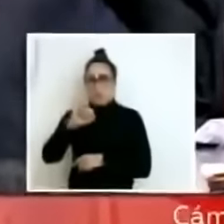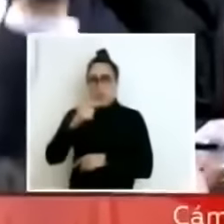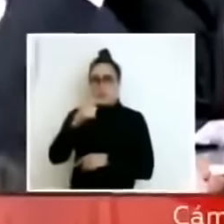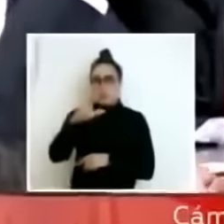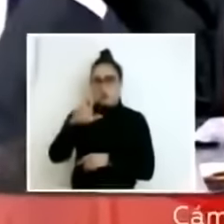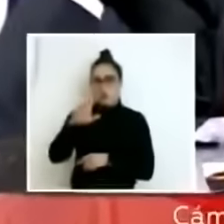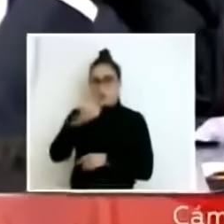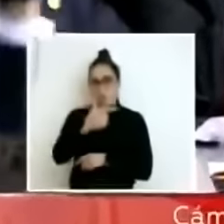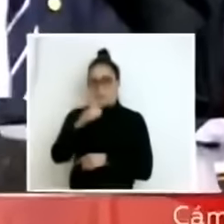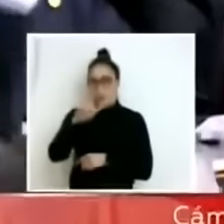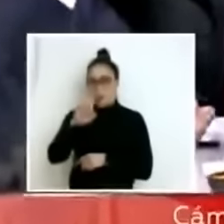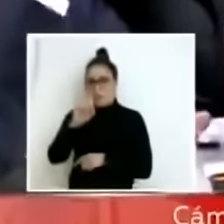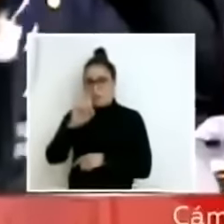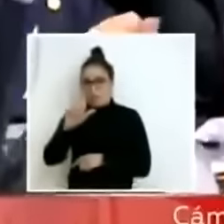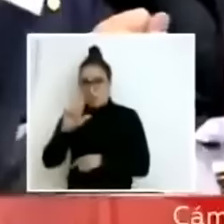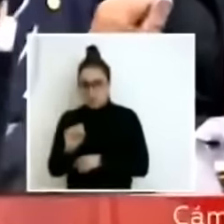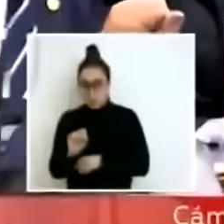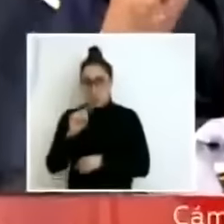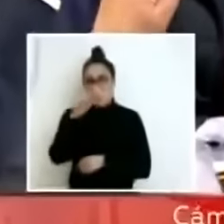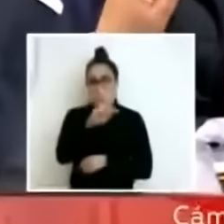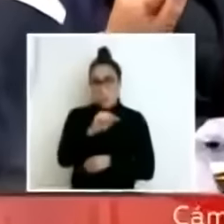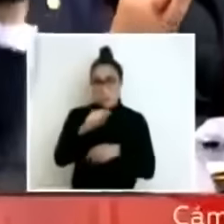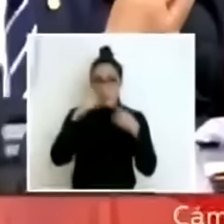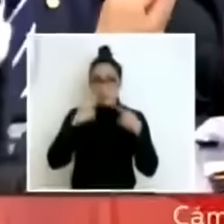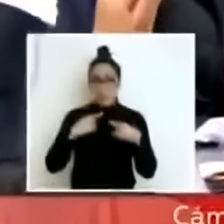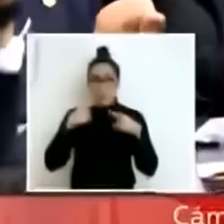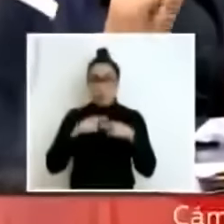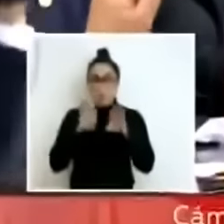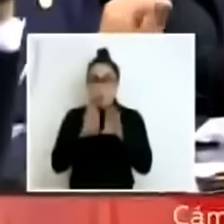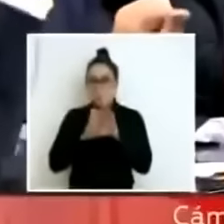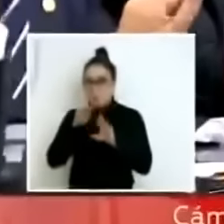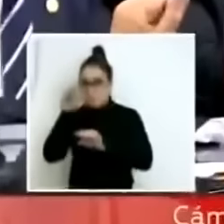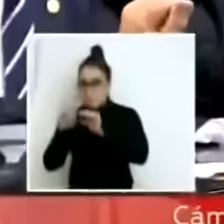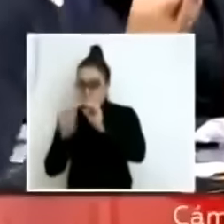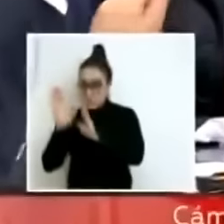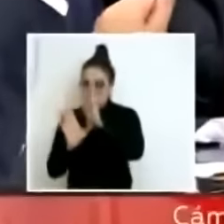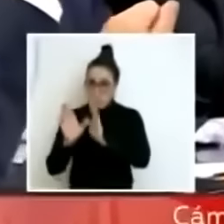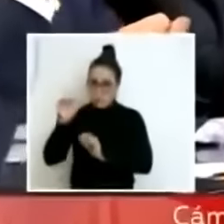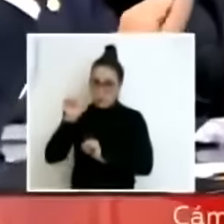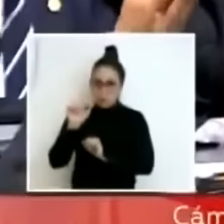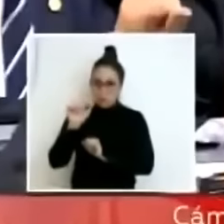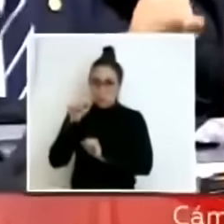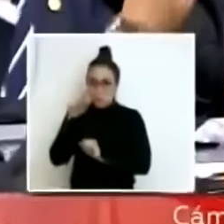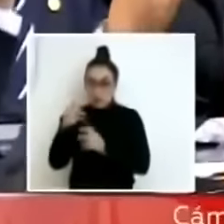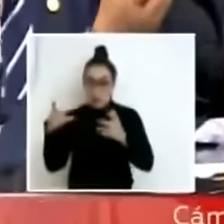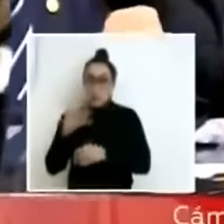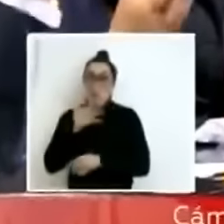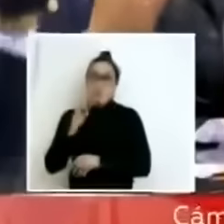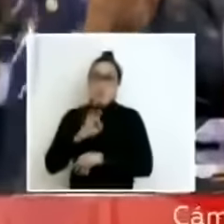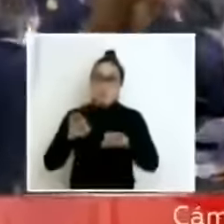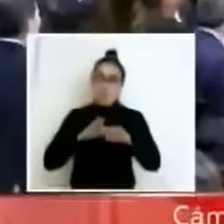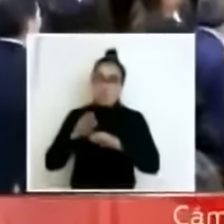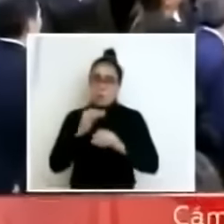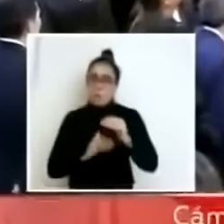Iglesias quien acuy la apma sobre la Constitución nada sobre la constitución